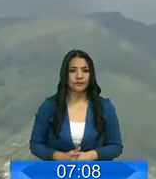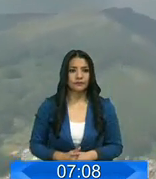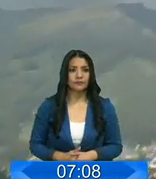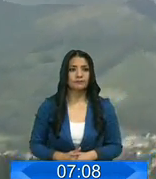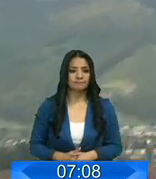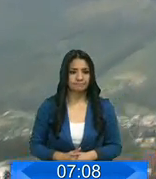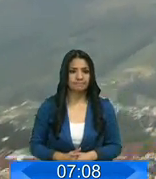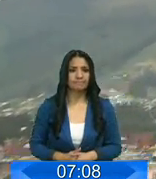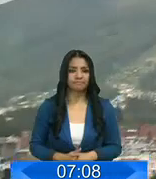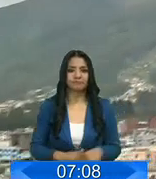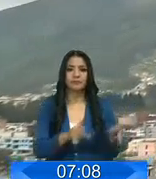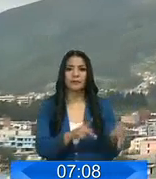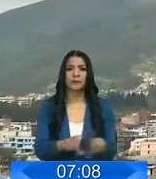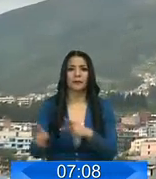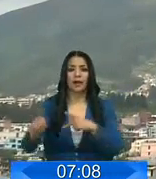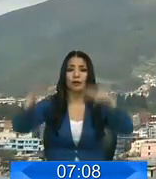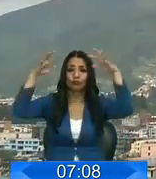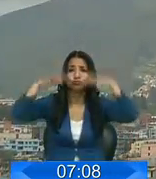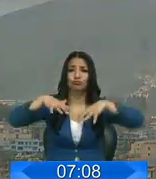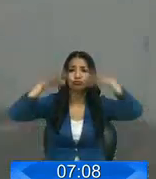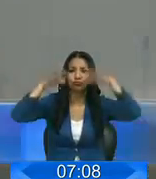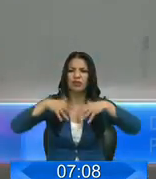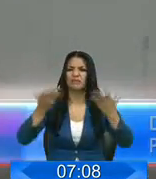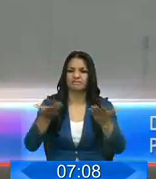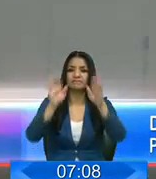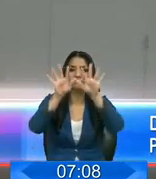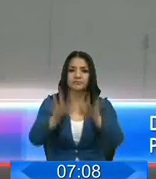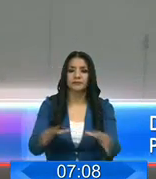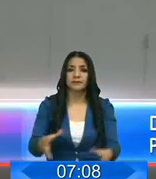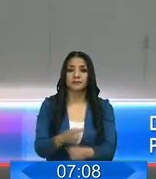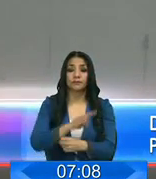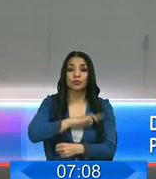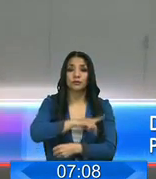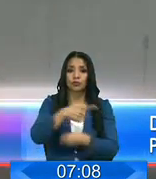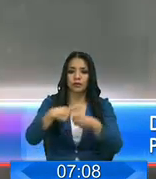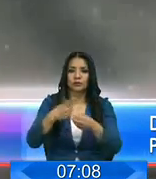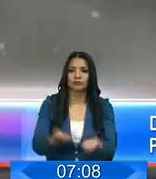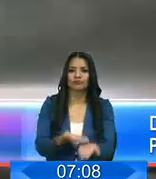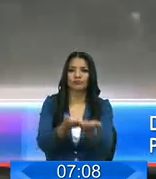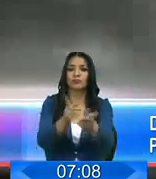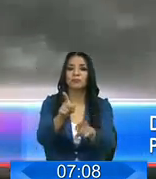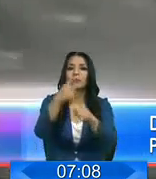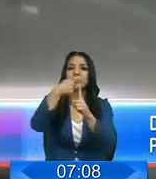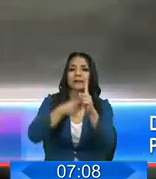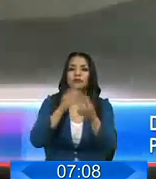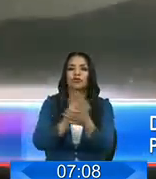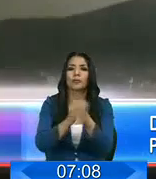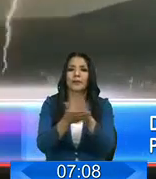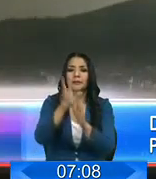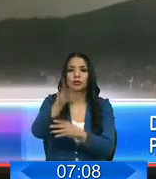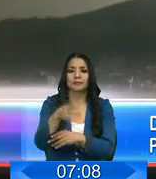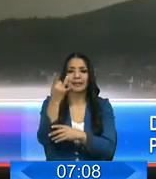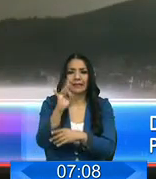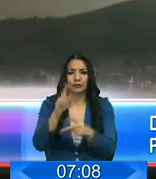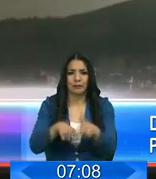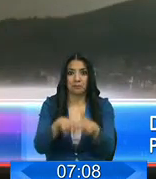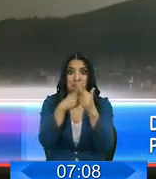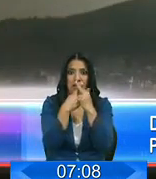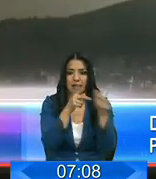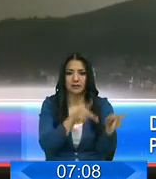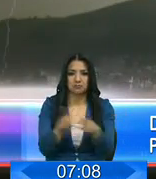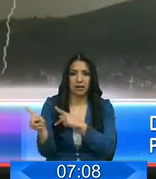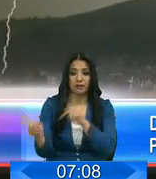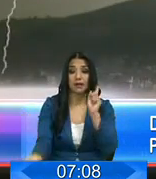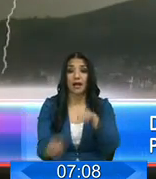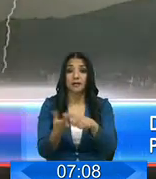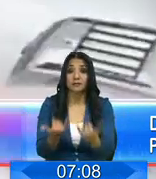El denominado Plan Lluvias fue presentado por la Secretaría de Seguridad del municipio de Quito en el mes de noviembre de 2018. Desde esa fecha hasta lo que va